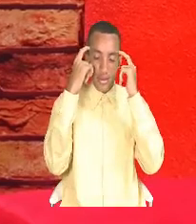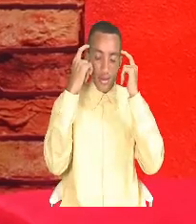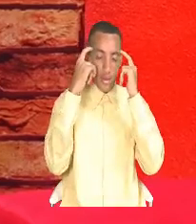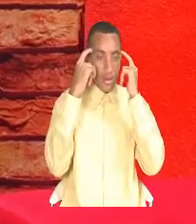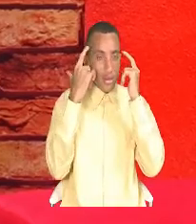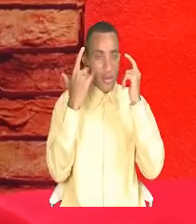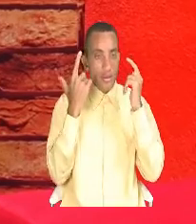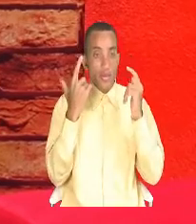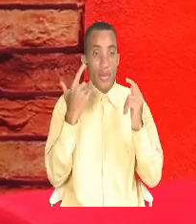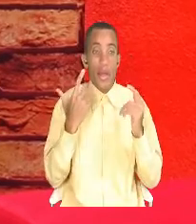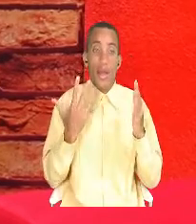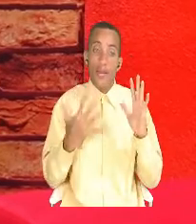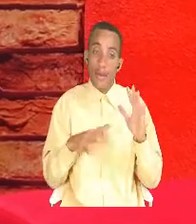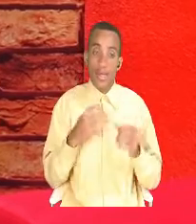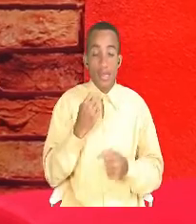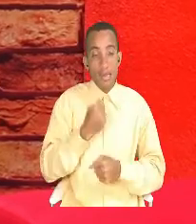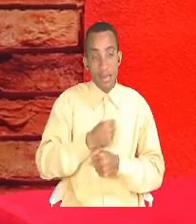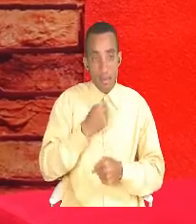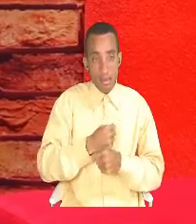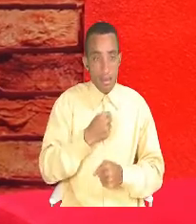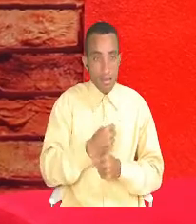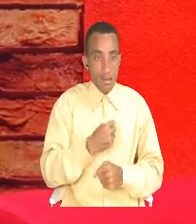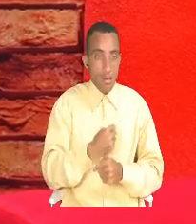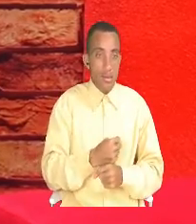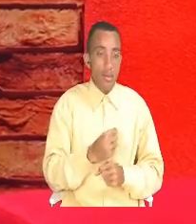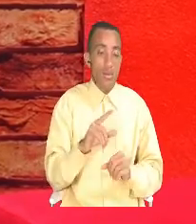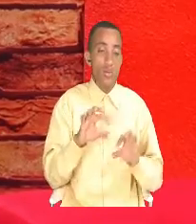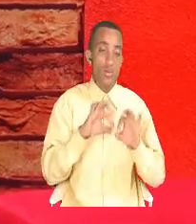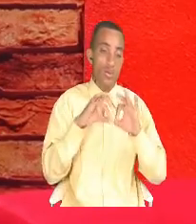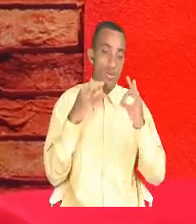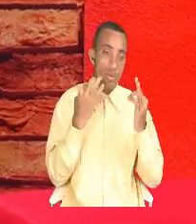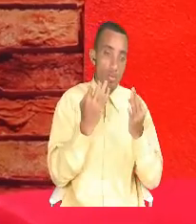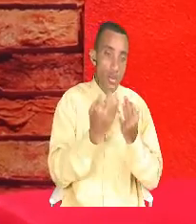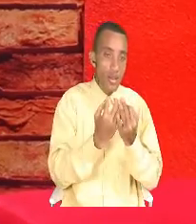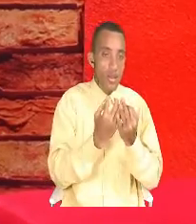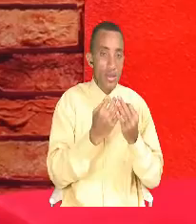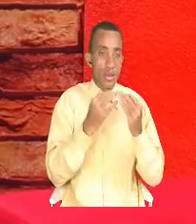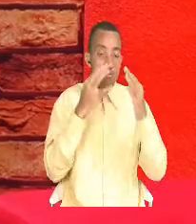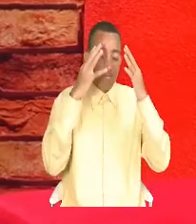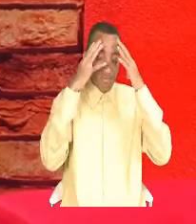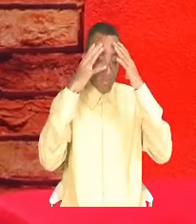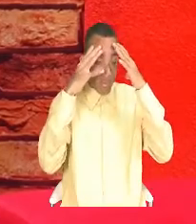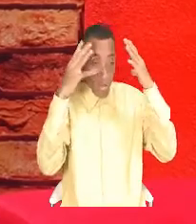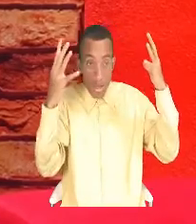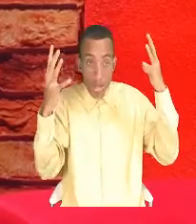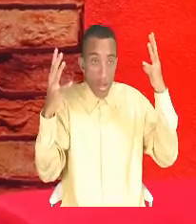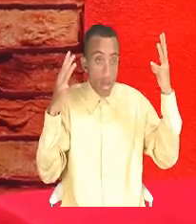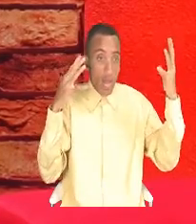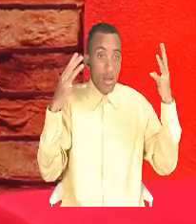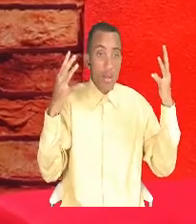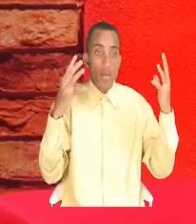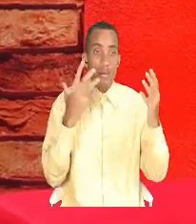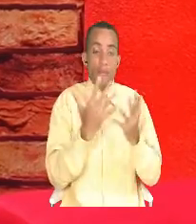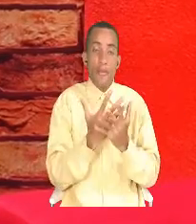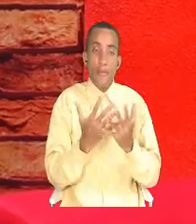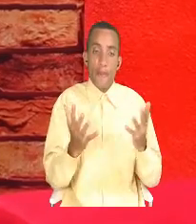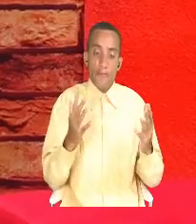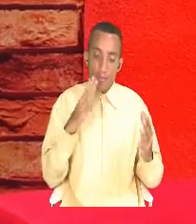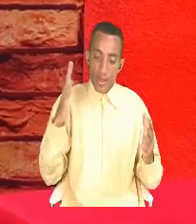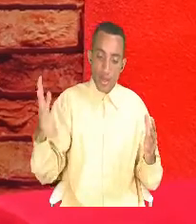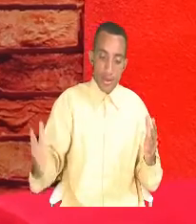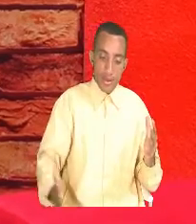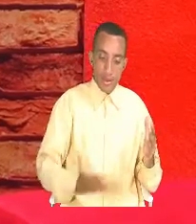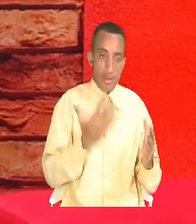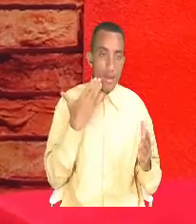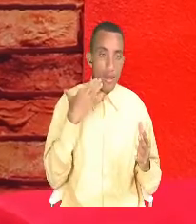veces pues nuestro rol de trabajo, nuestro rol en la familia, se nos van escapando esas cosas que nos identifican como mujer,